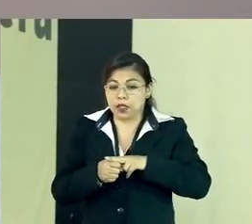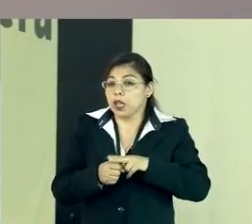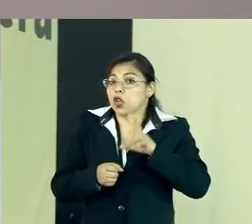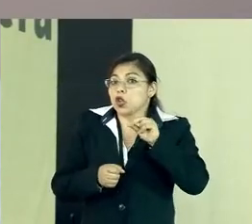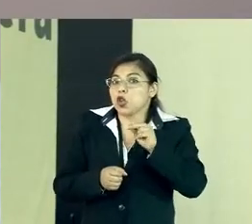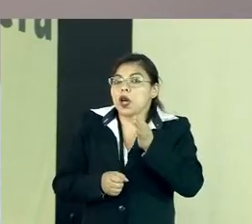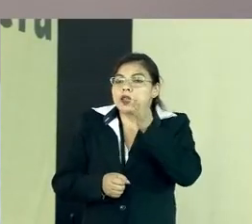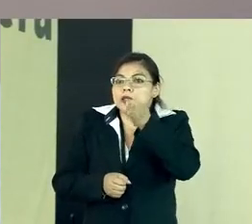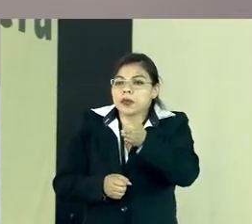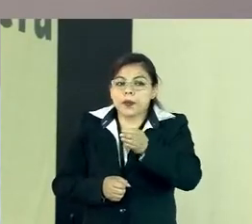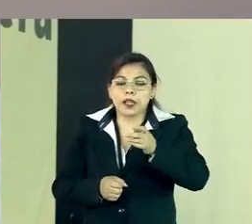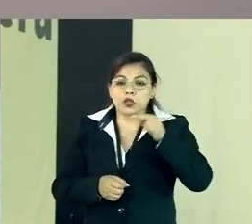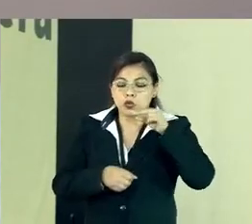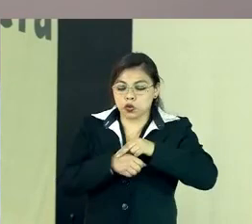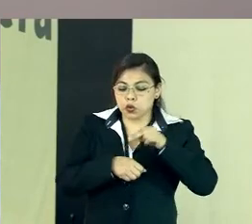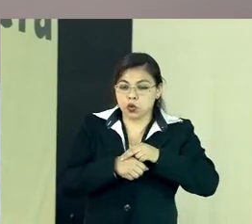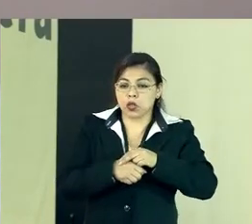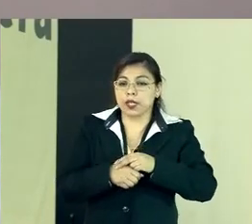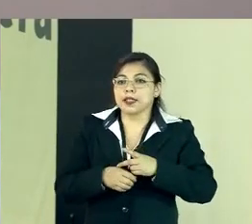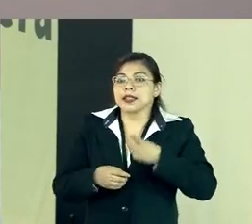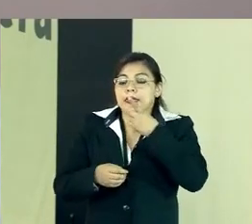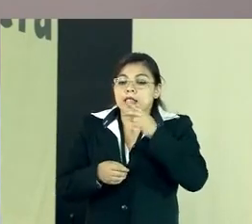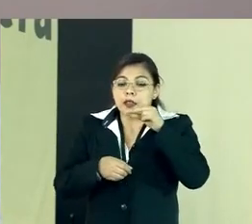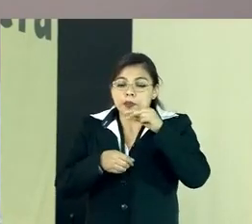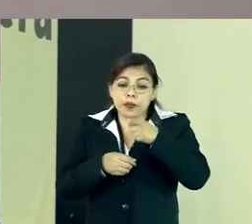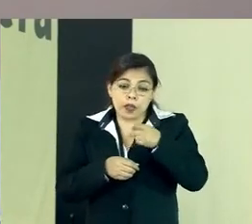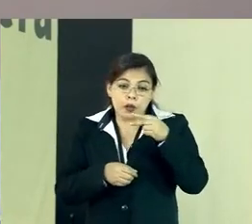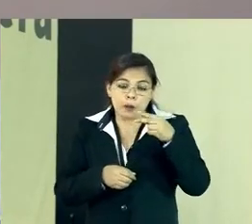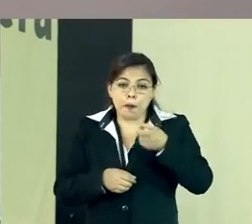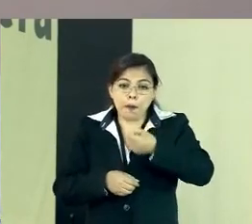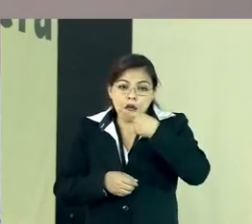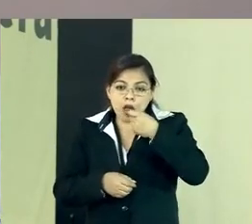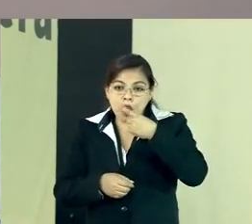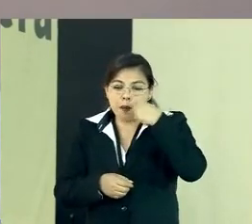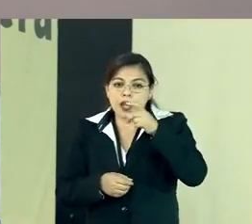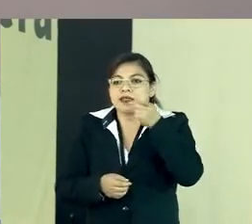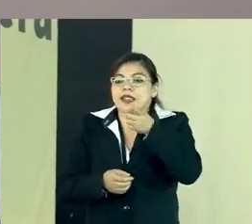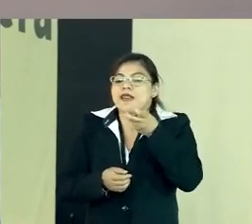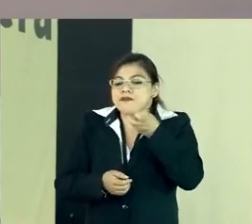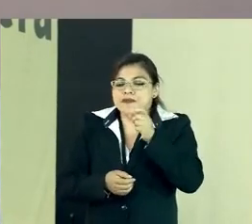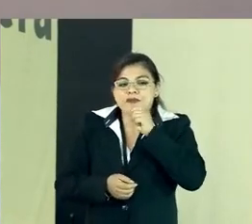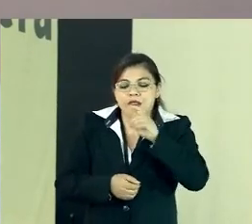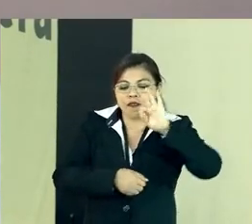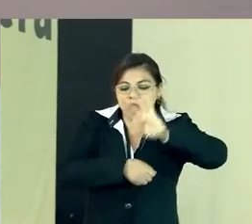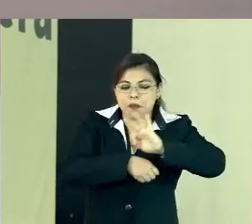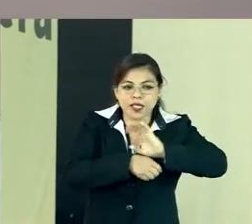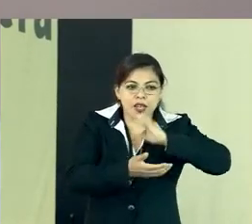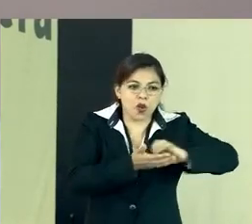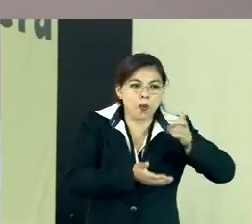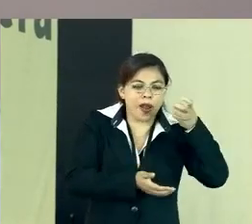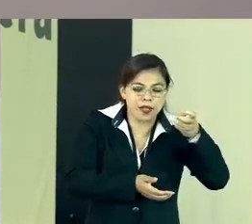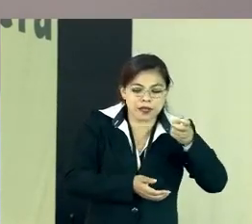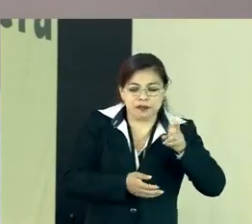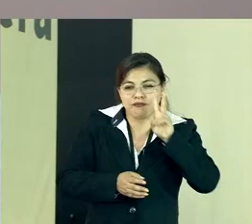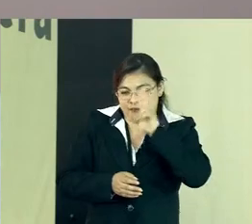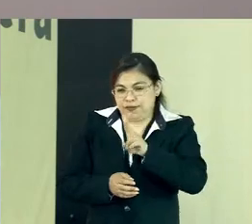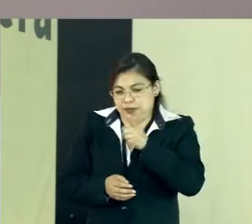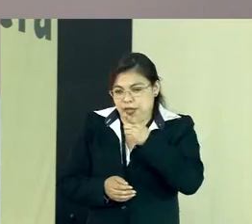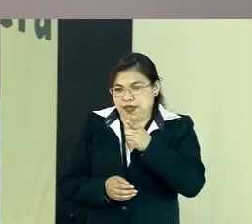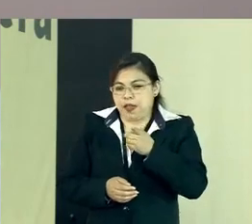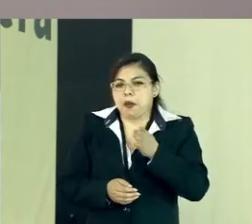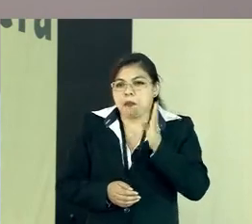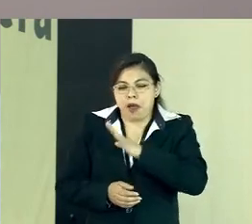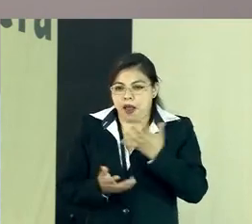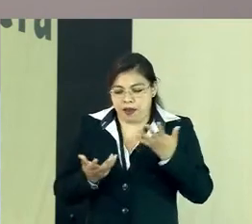permitían que los doctores recetar sino que recetaron para la farmacia lo cual ya no sólo un fraude sino un delito